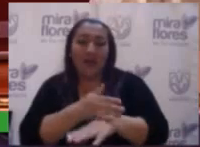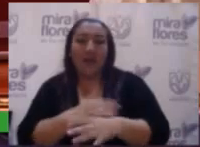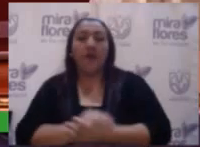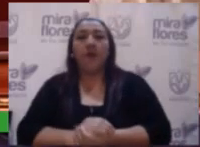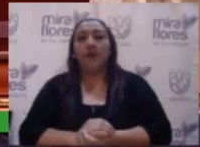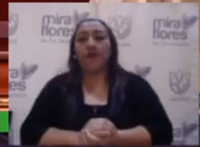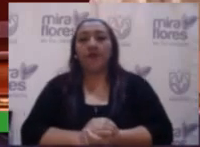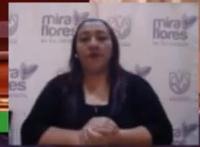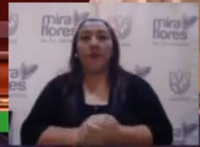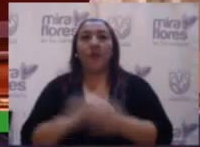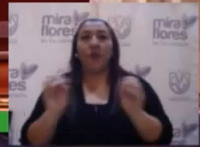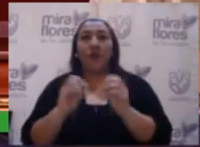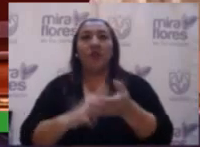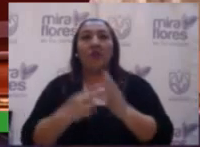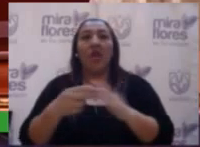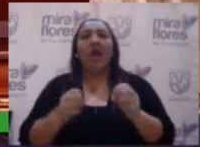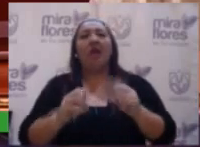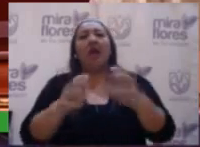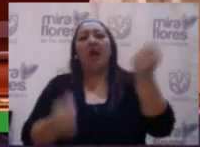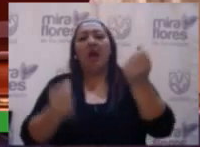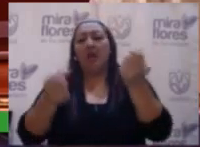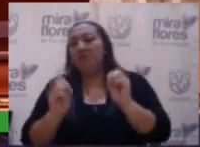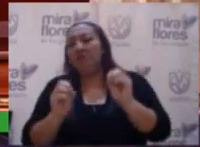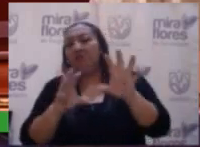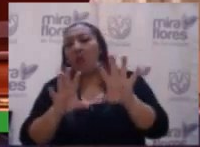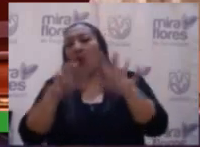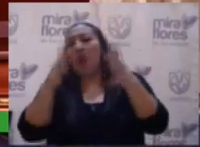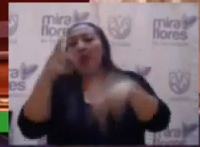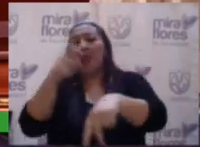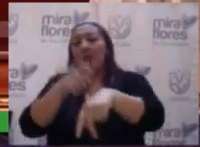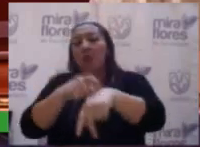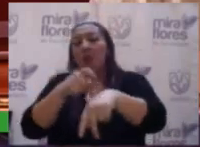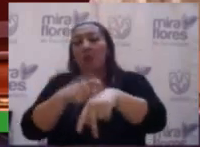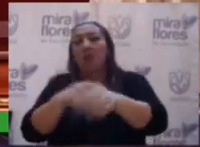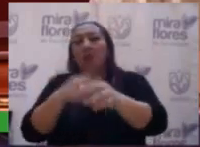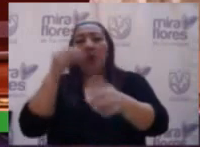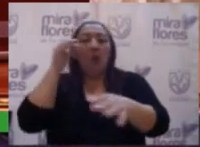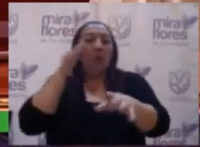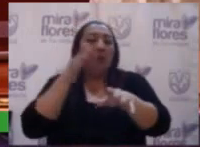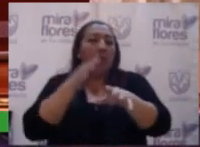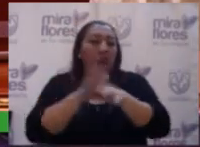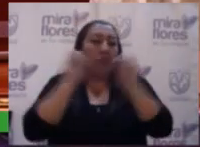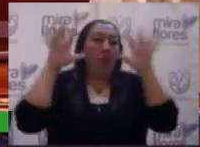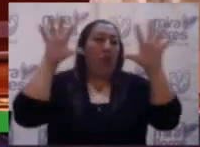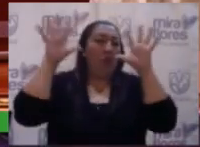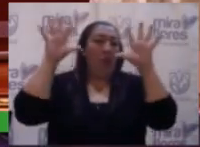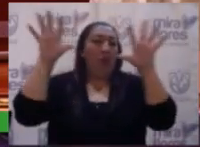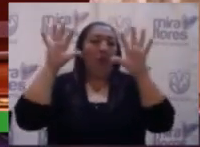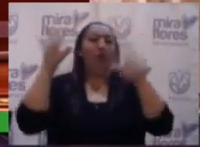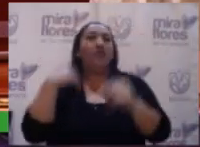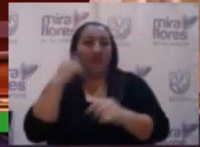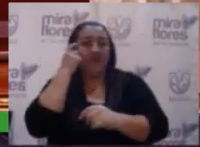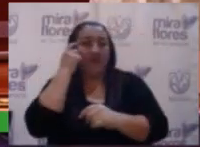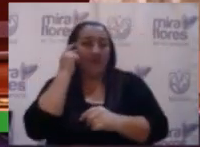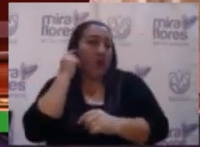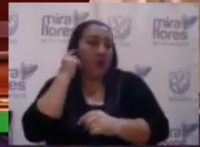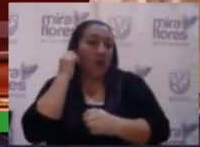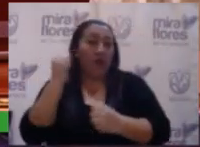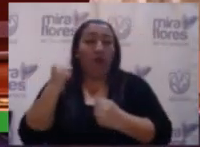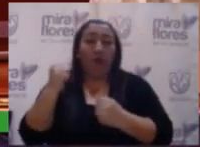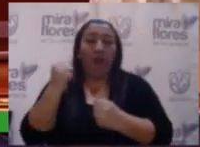siempre dejan el auto ahí y cualquier situación de vibración en el entorno hace que se se activen